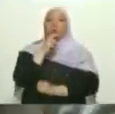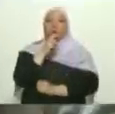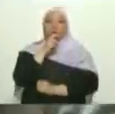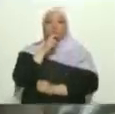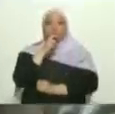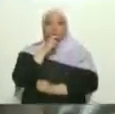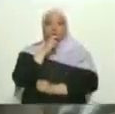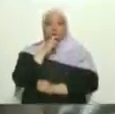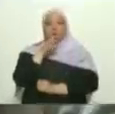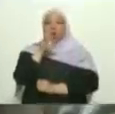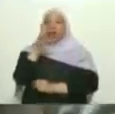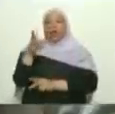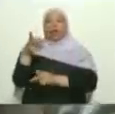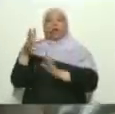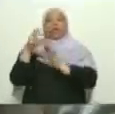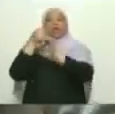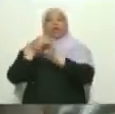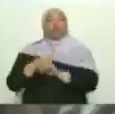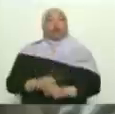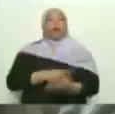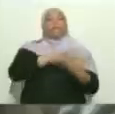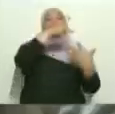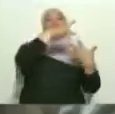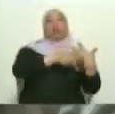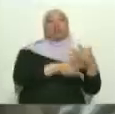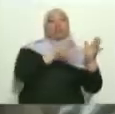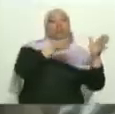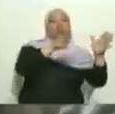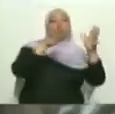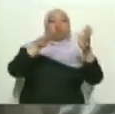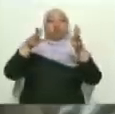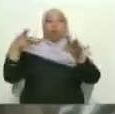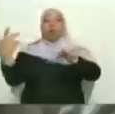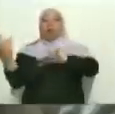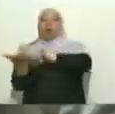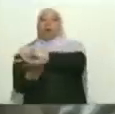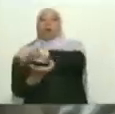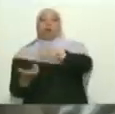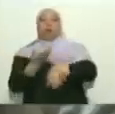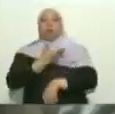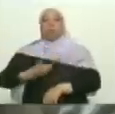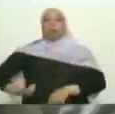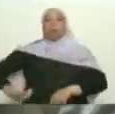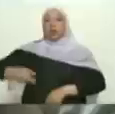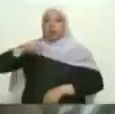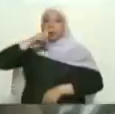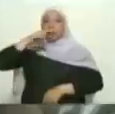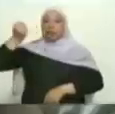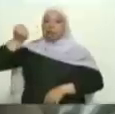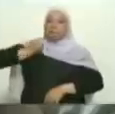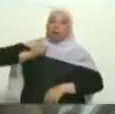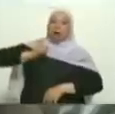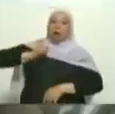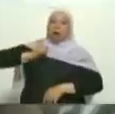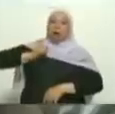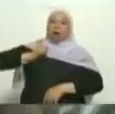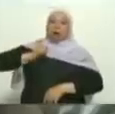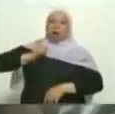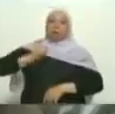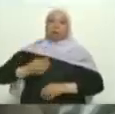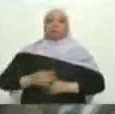la planificación y el financiamiento del intento de magnicidio contra el jefe de Estado Nicolás Maduro,